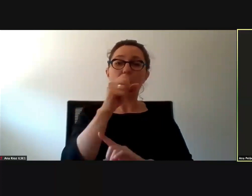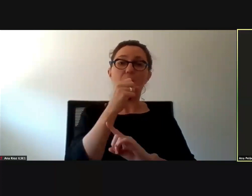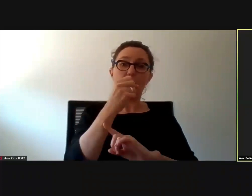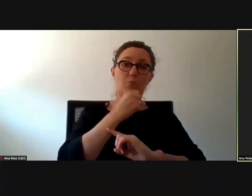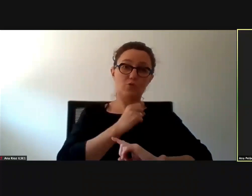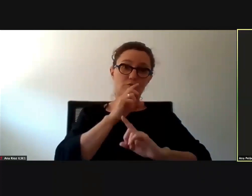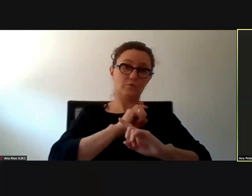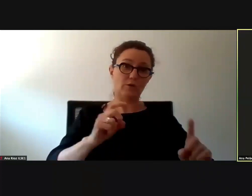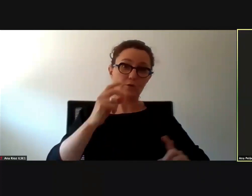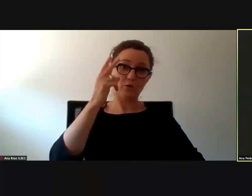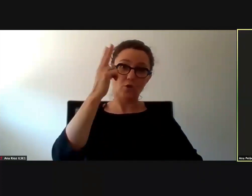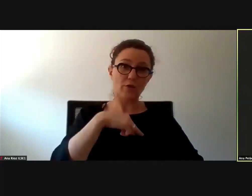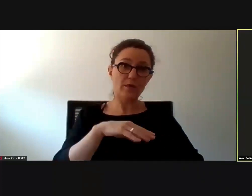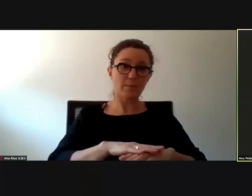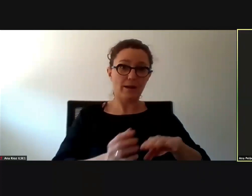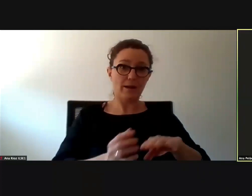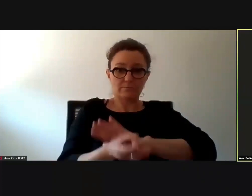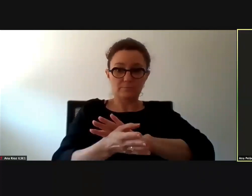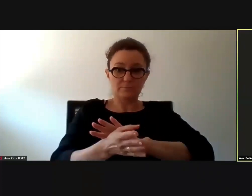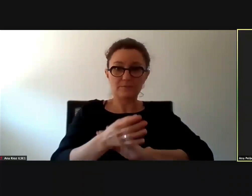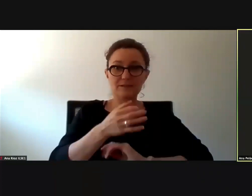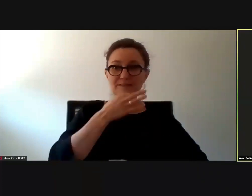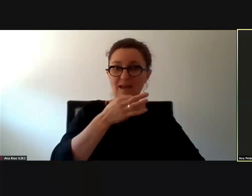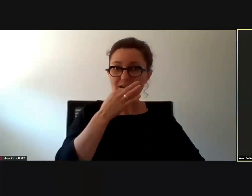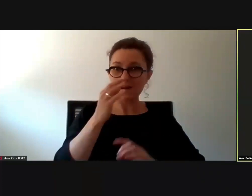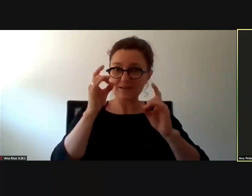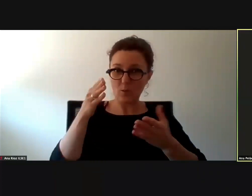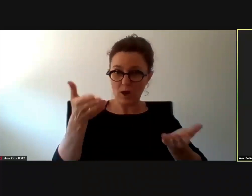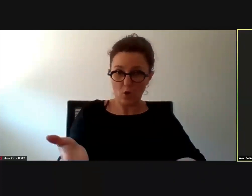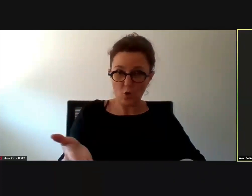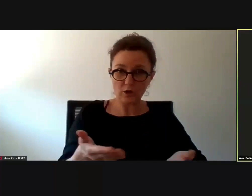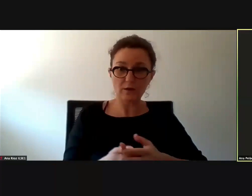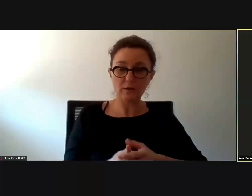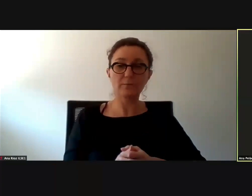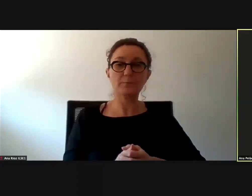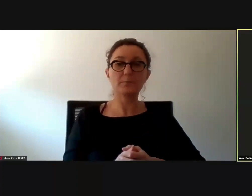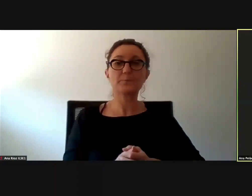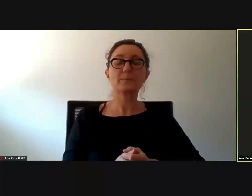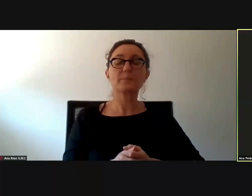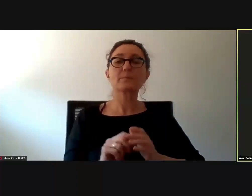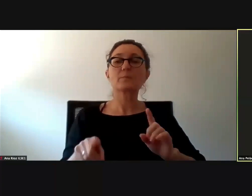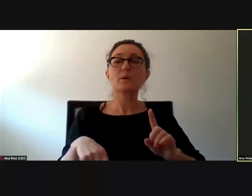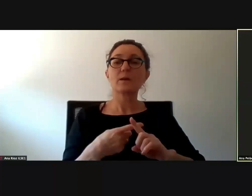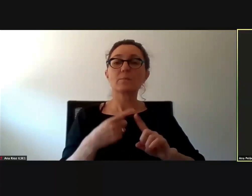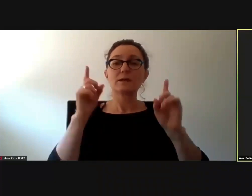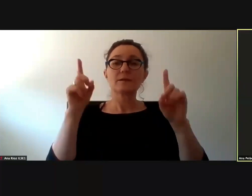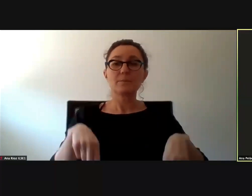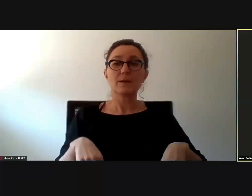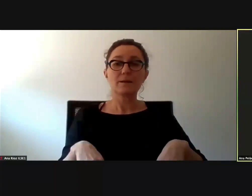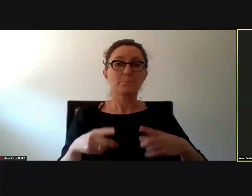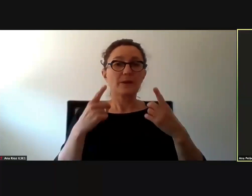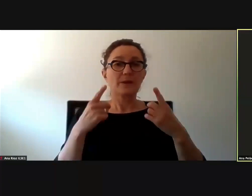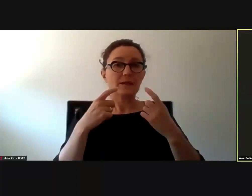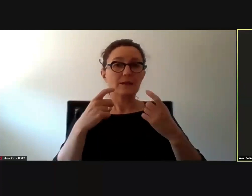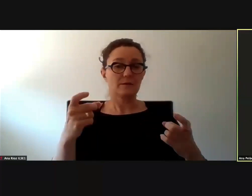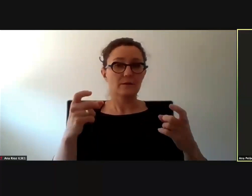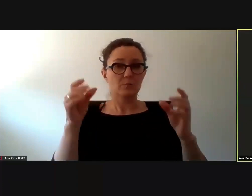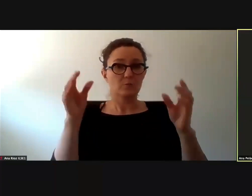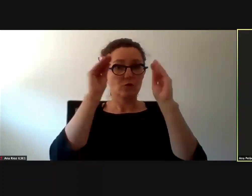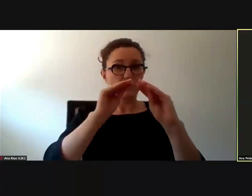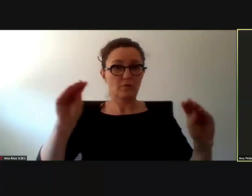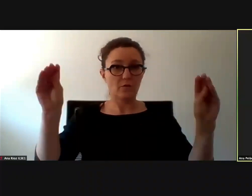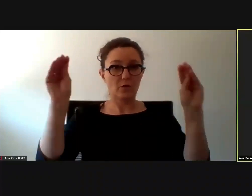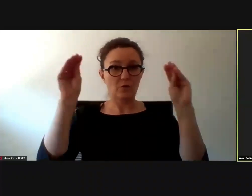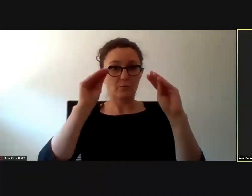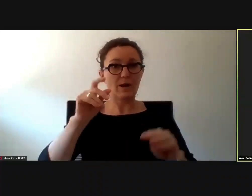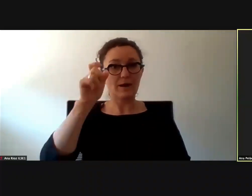tener charlas como la que hoy hemos tenido. Pero además necesitamos, como digo, formar al